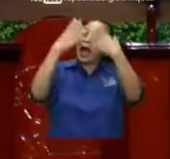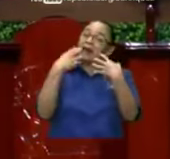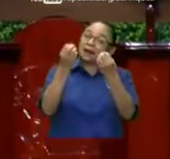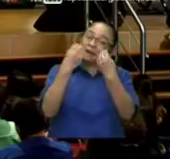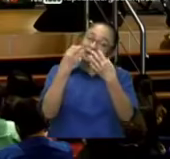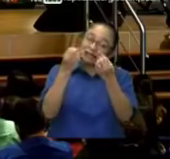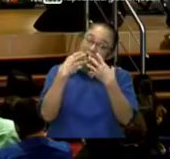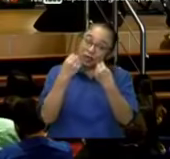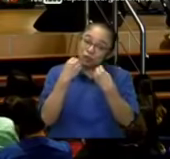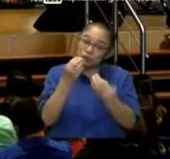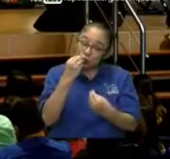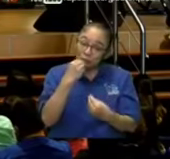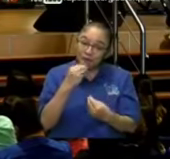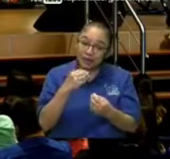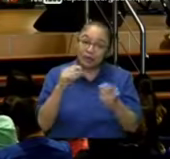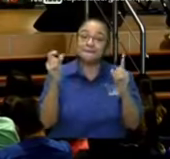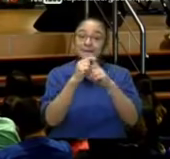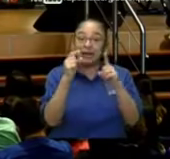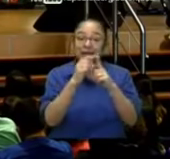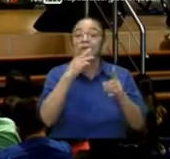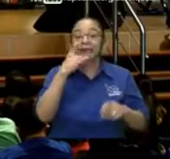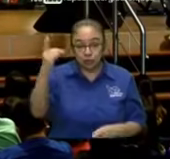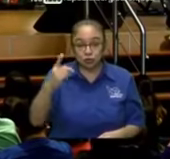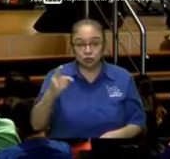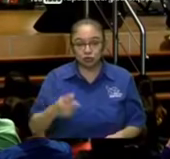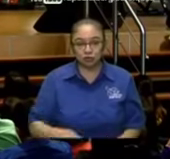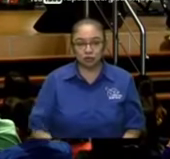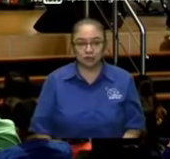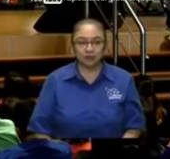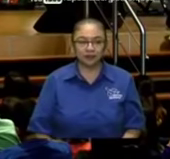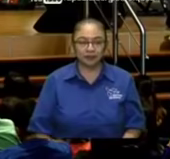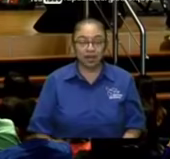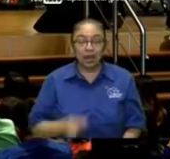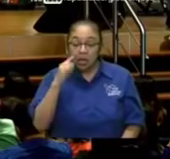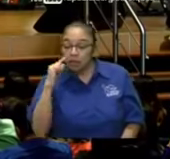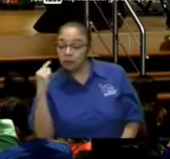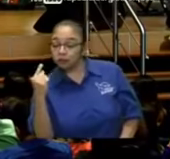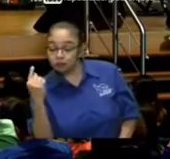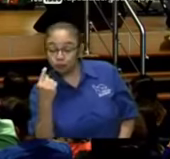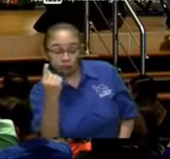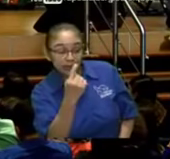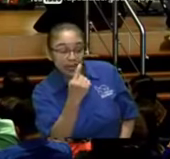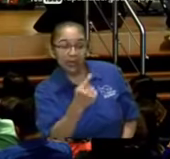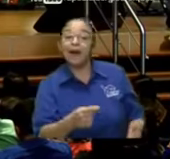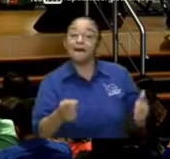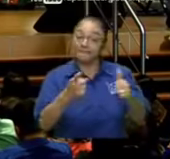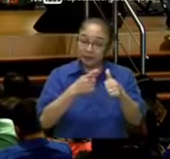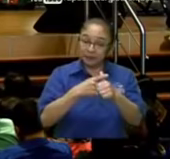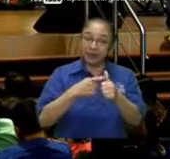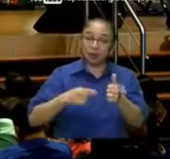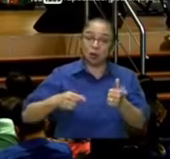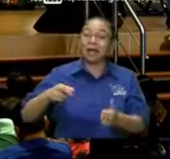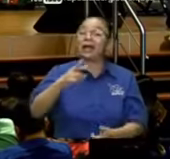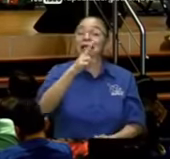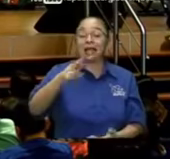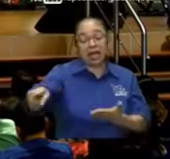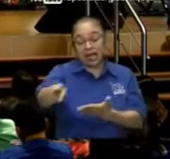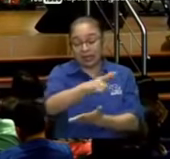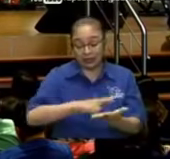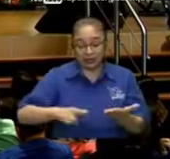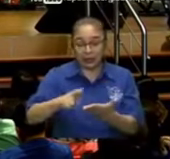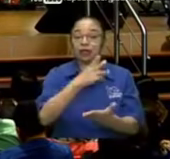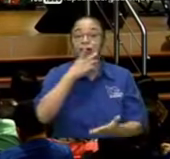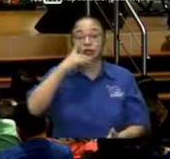Espíritu. Buscar las cosas del reino. Buscar primeramente el reino de Dios y su